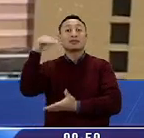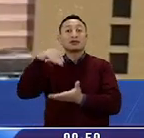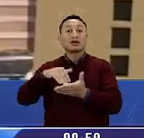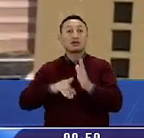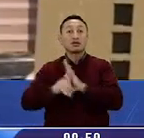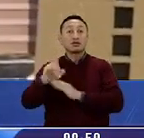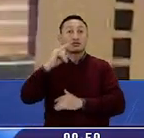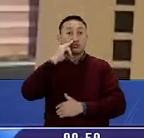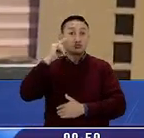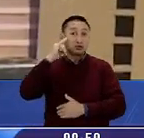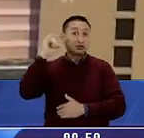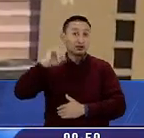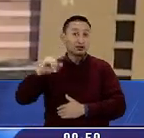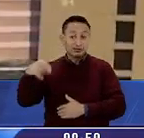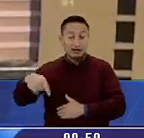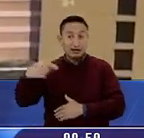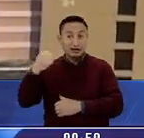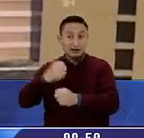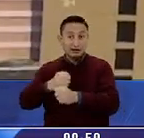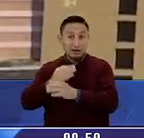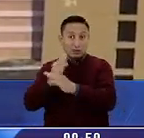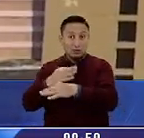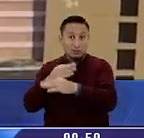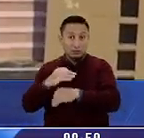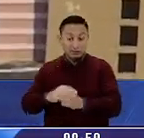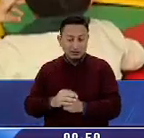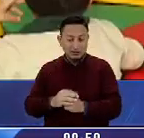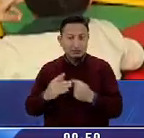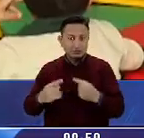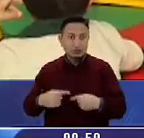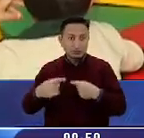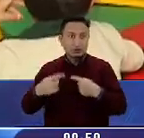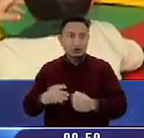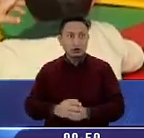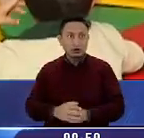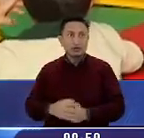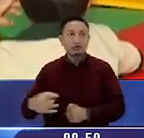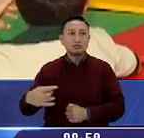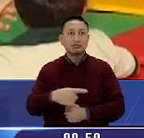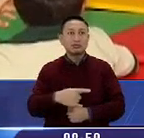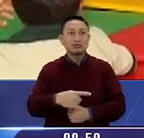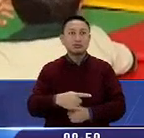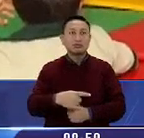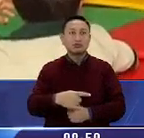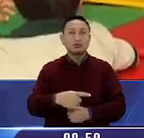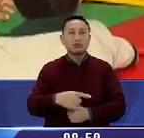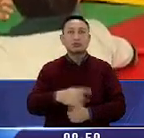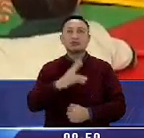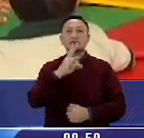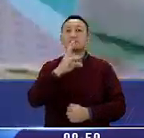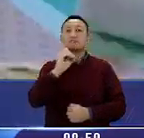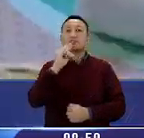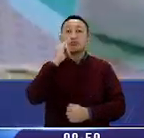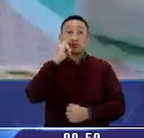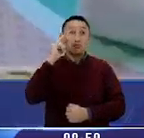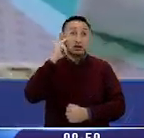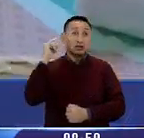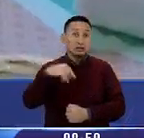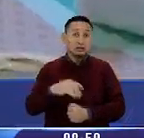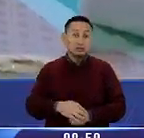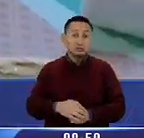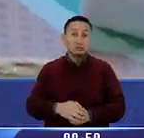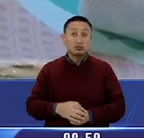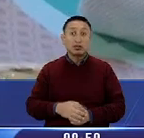desarrollo infantil que funciona en esa esquina y diariamente recibe a un total de 70 niños que van desde